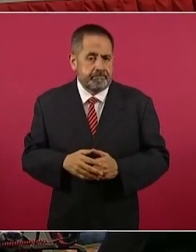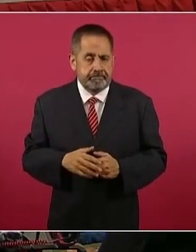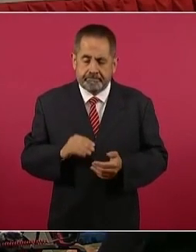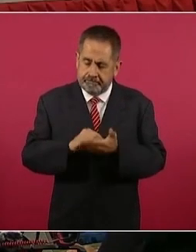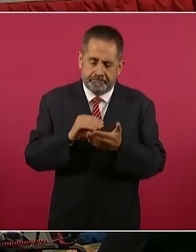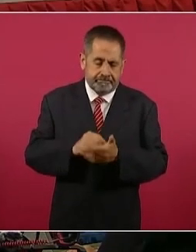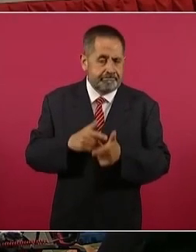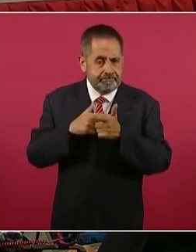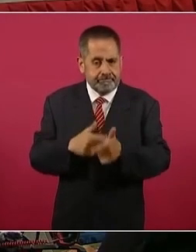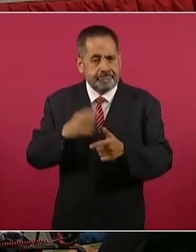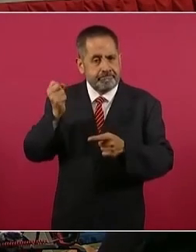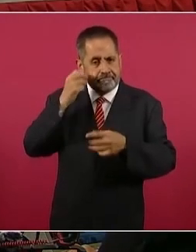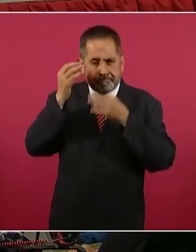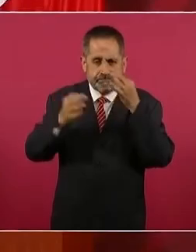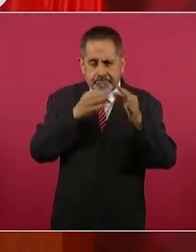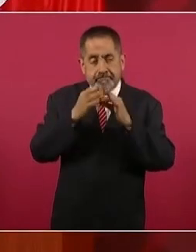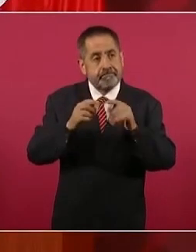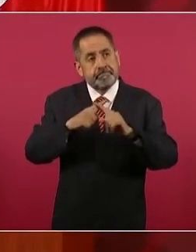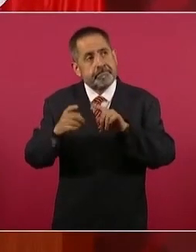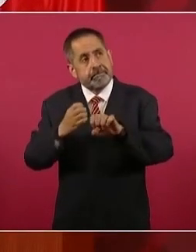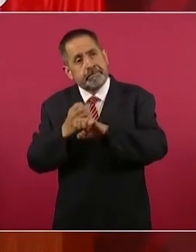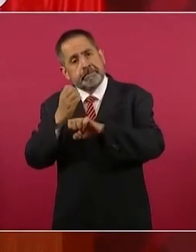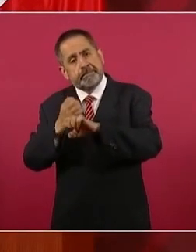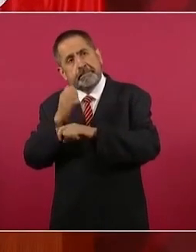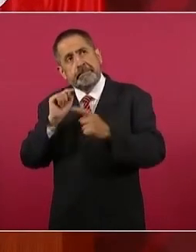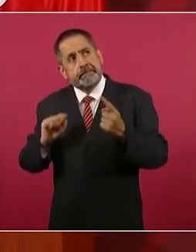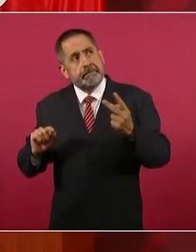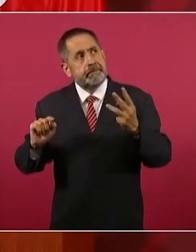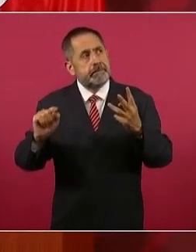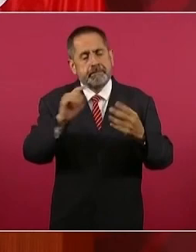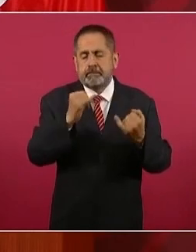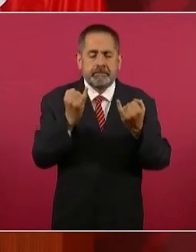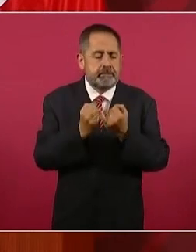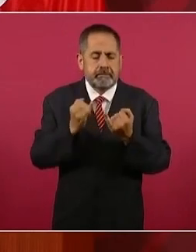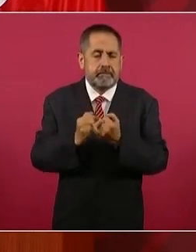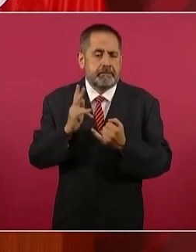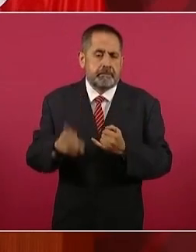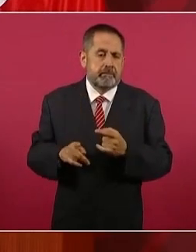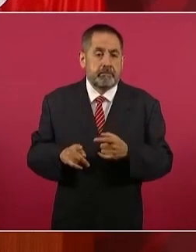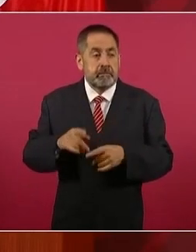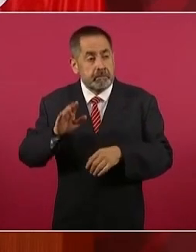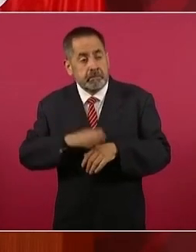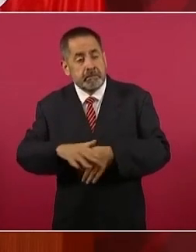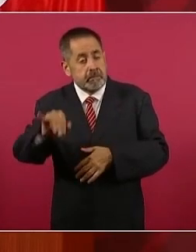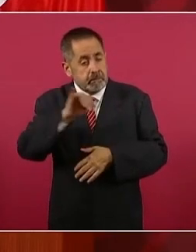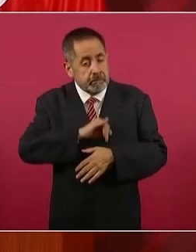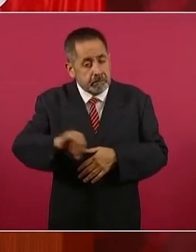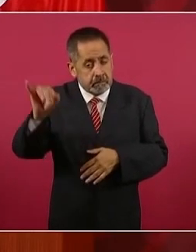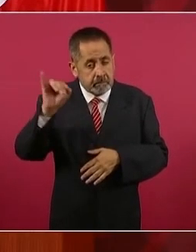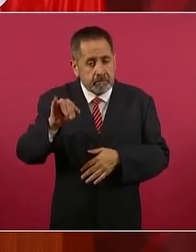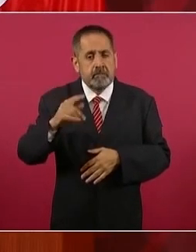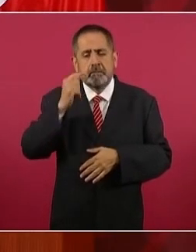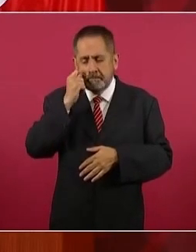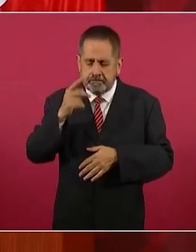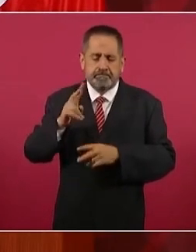haciendo estas jornadas en otros estados que presentan condiciones también de lejanía y difícil acceso en sus